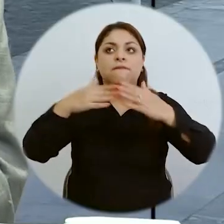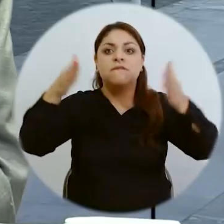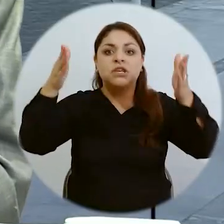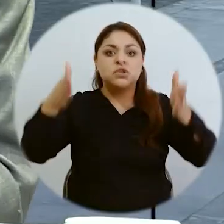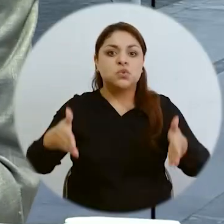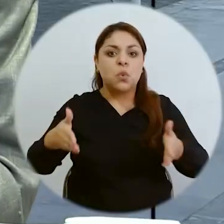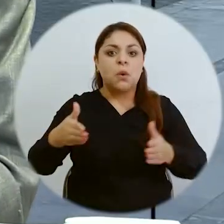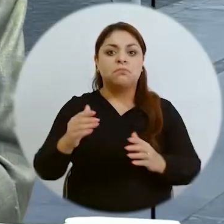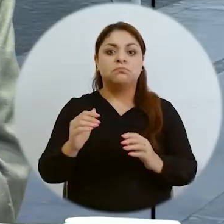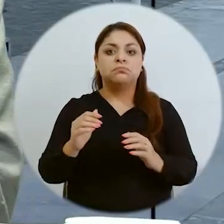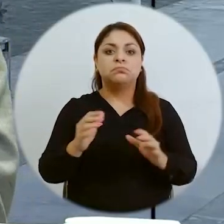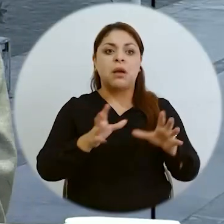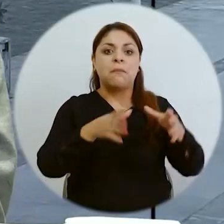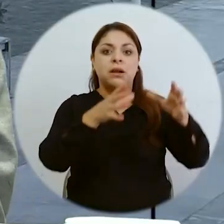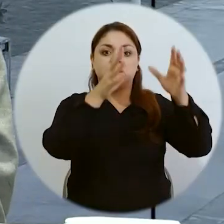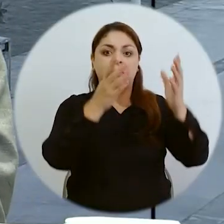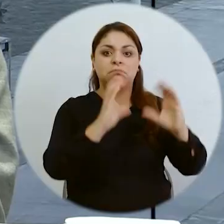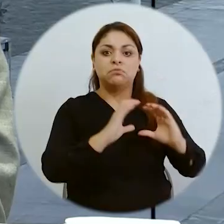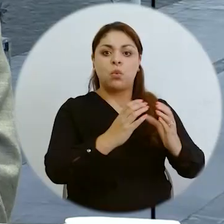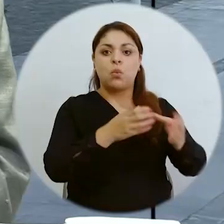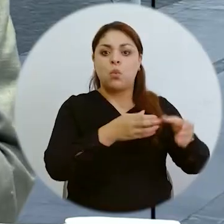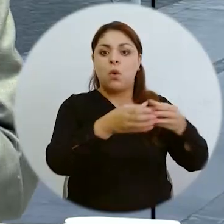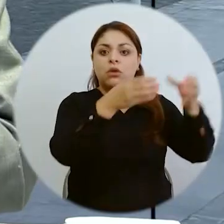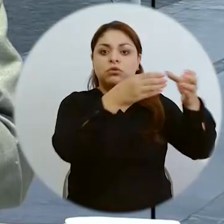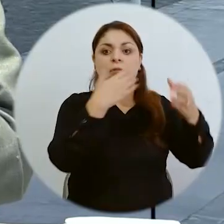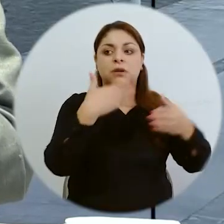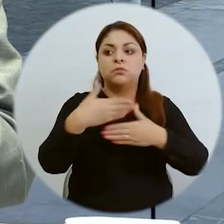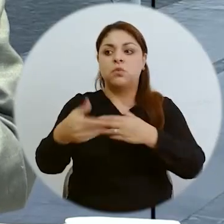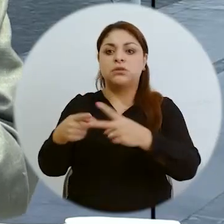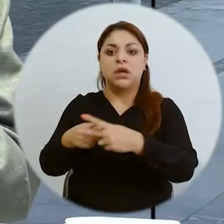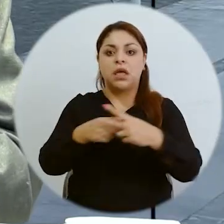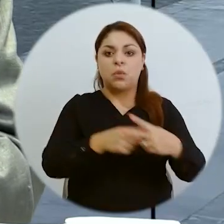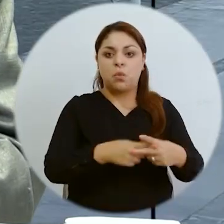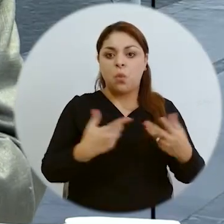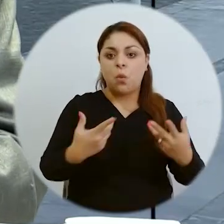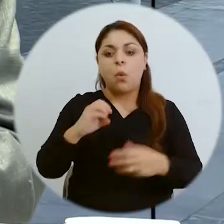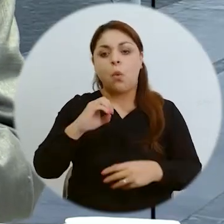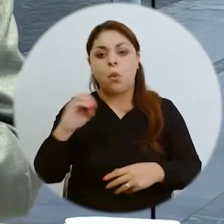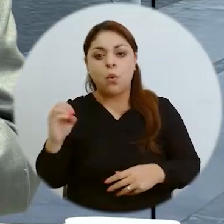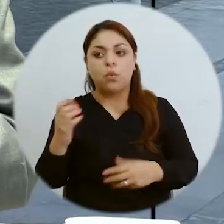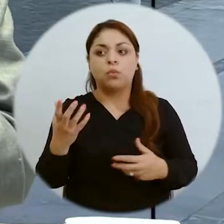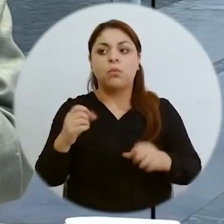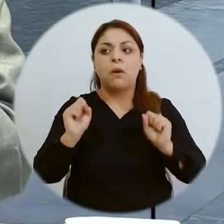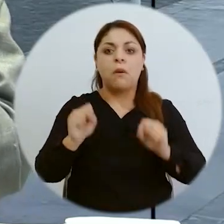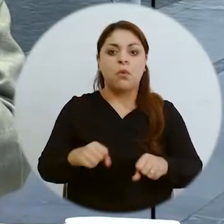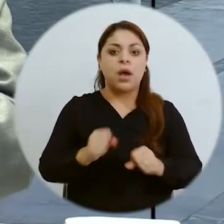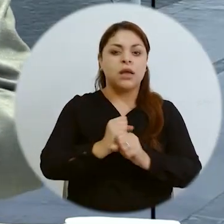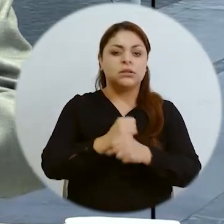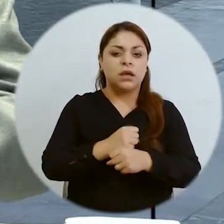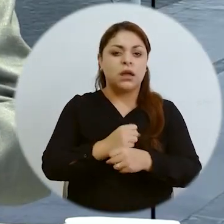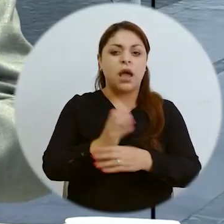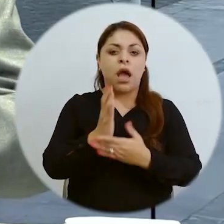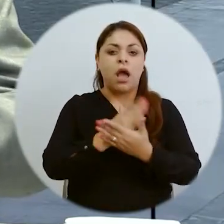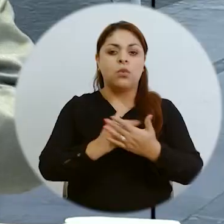propio ahorro a un mediano plazo, tal vez de, no sé,